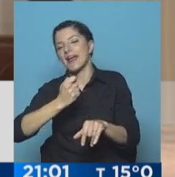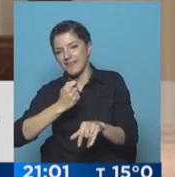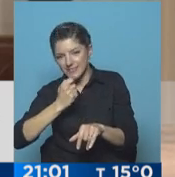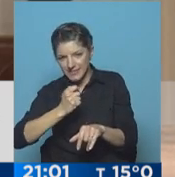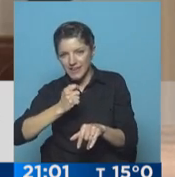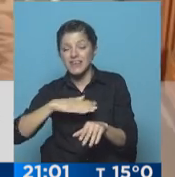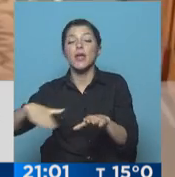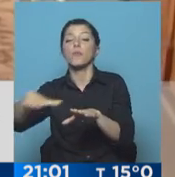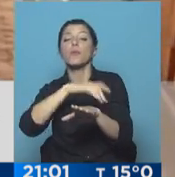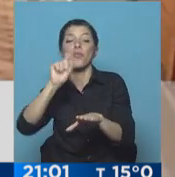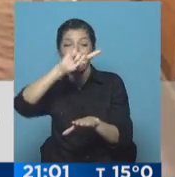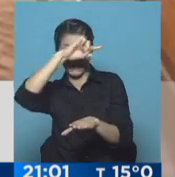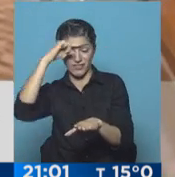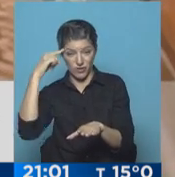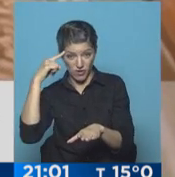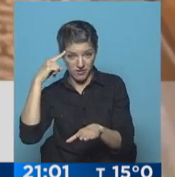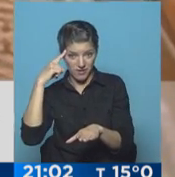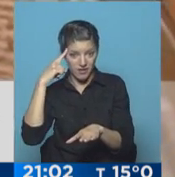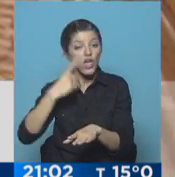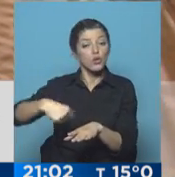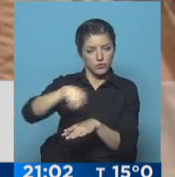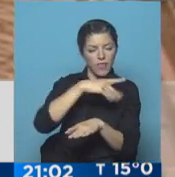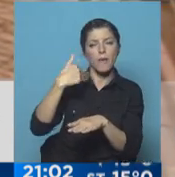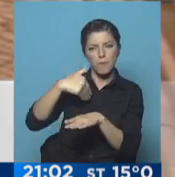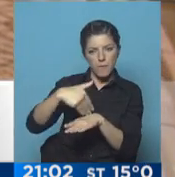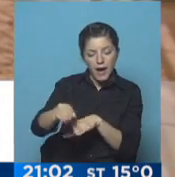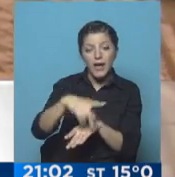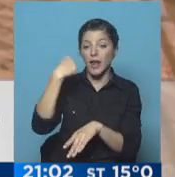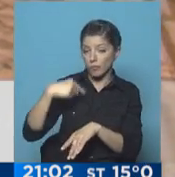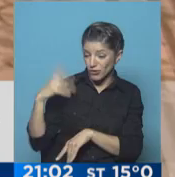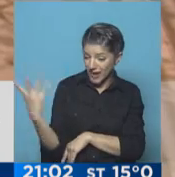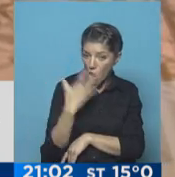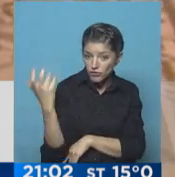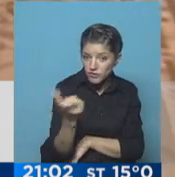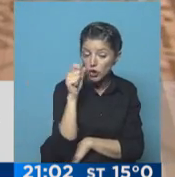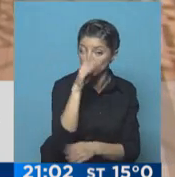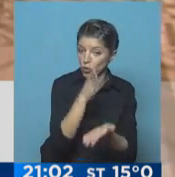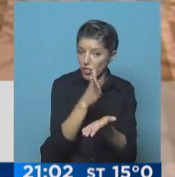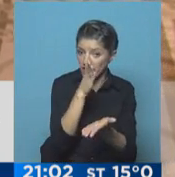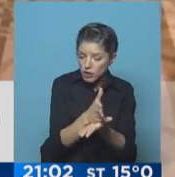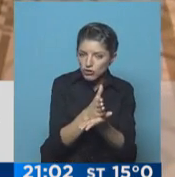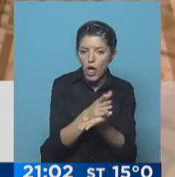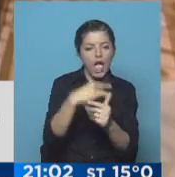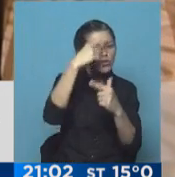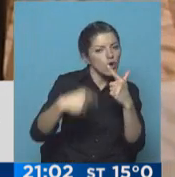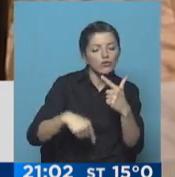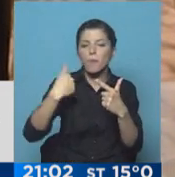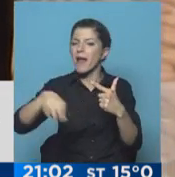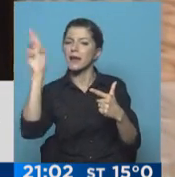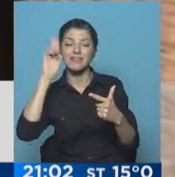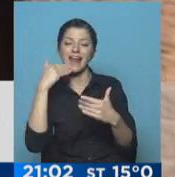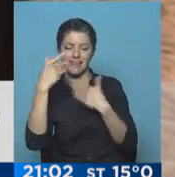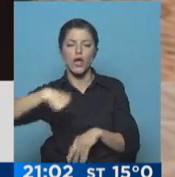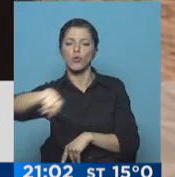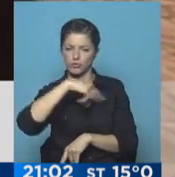pueblo de la nación también, que no va a permitir que sus conquistas y sus derechos les sean arrebatados.